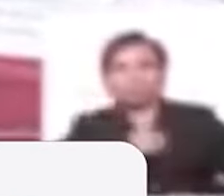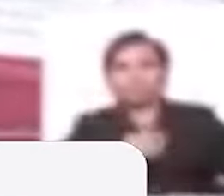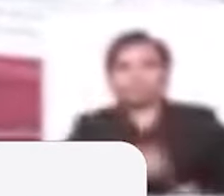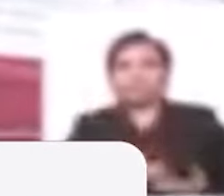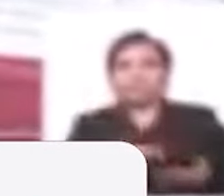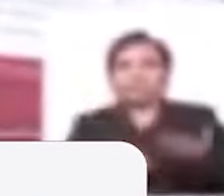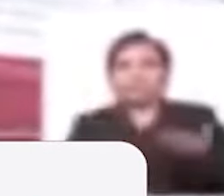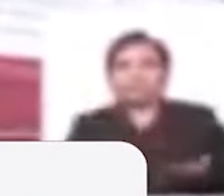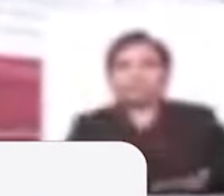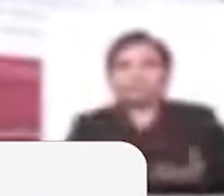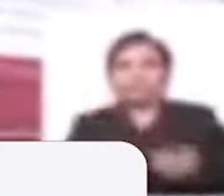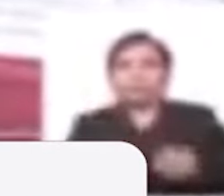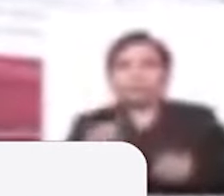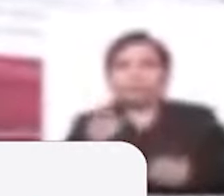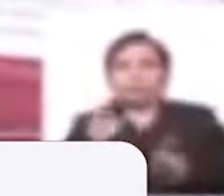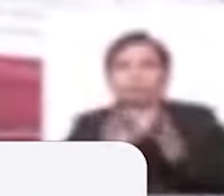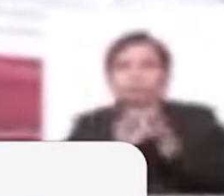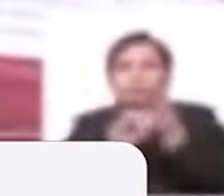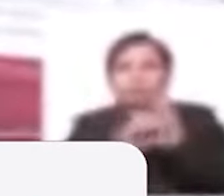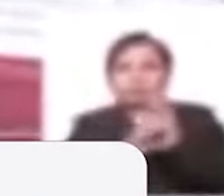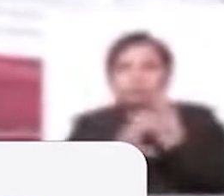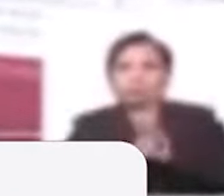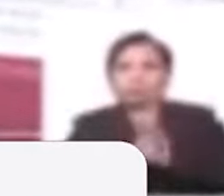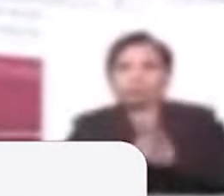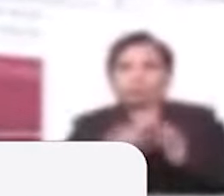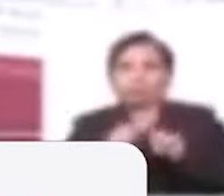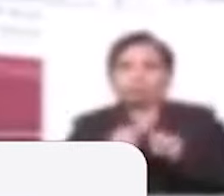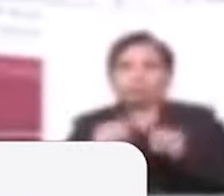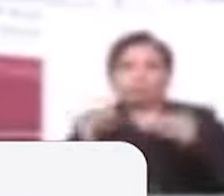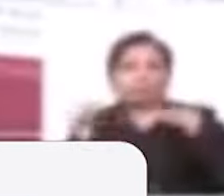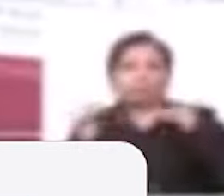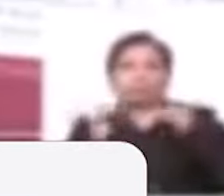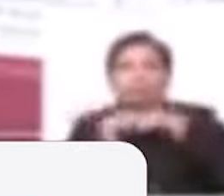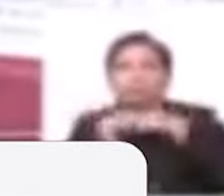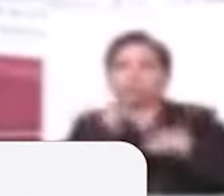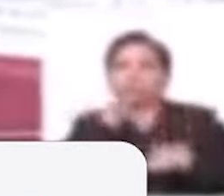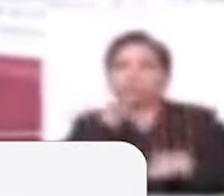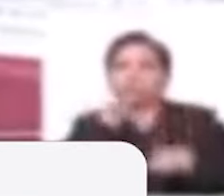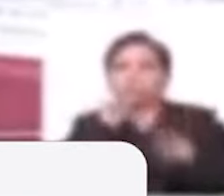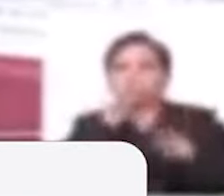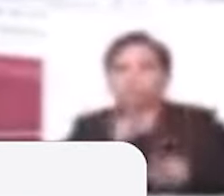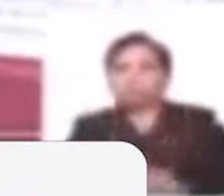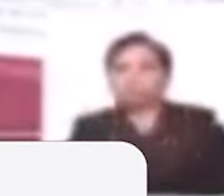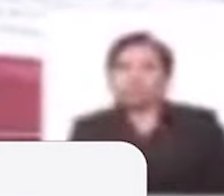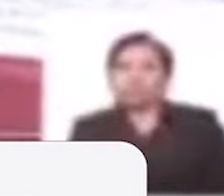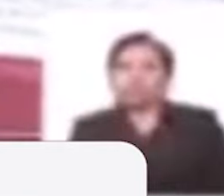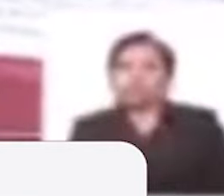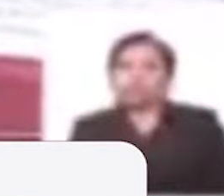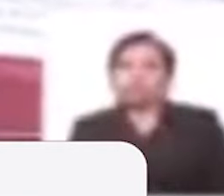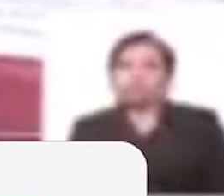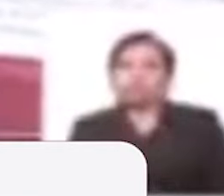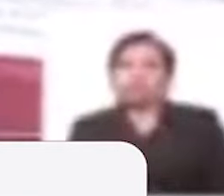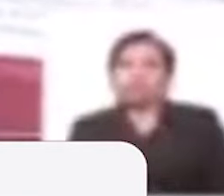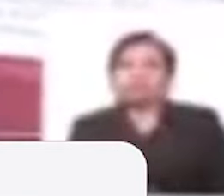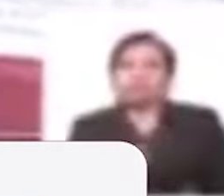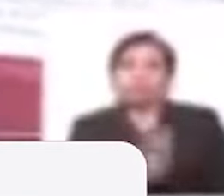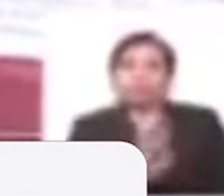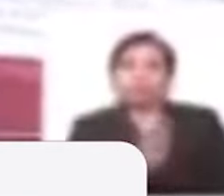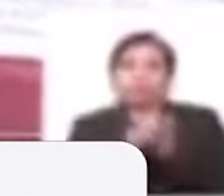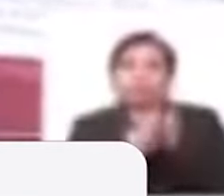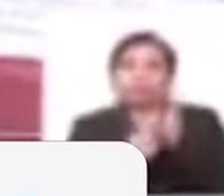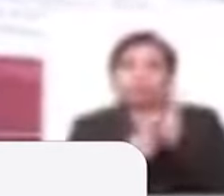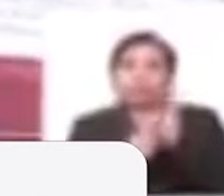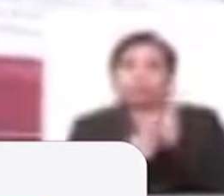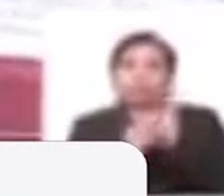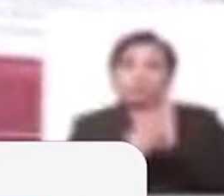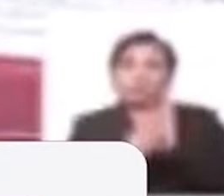las cuales constituirían con incompatibilidad de falta de idoneidad. ¿Sabe qué? Con ese argumento, si este es el